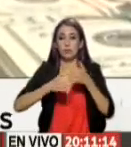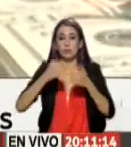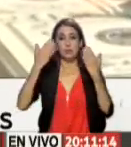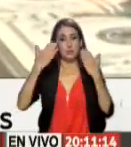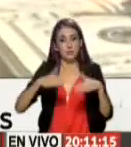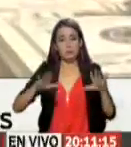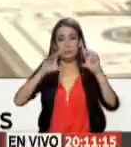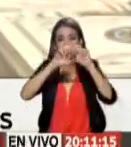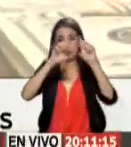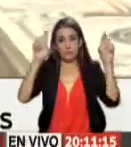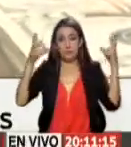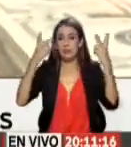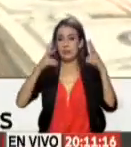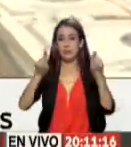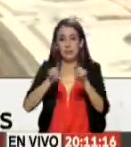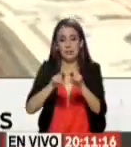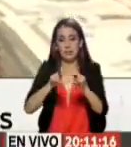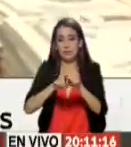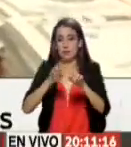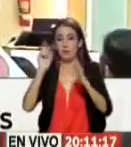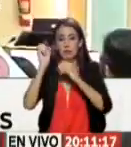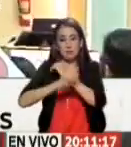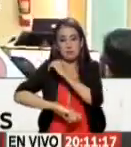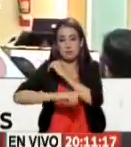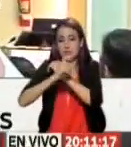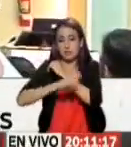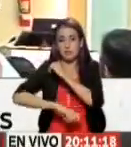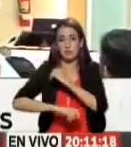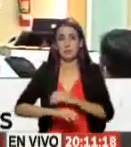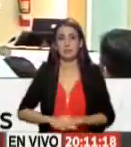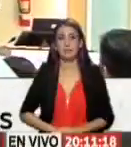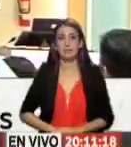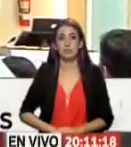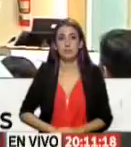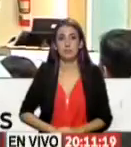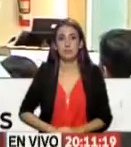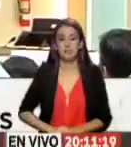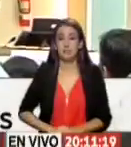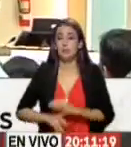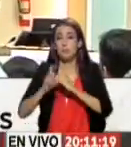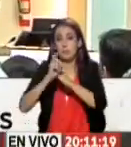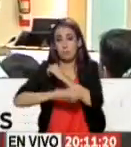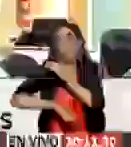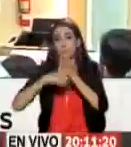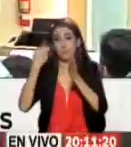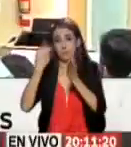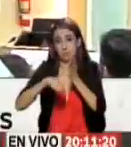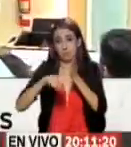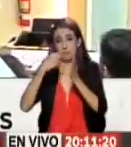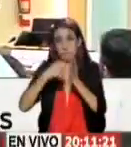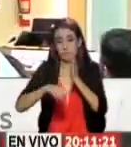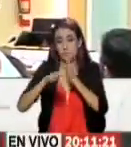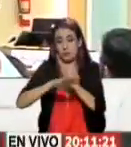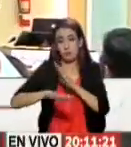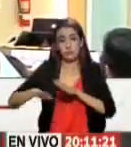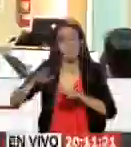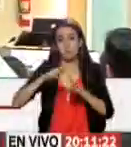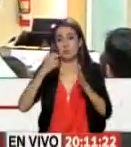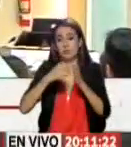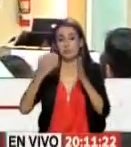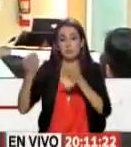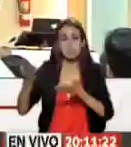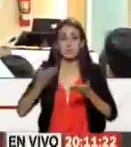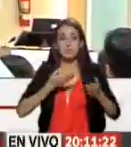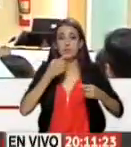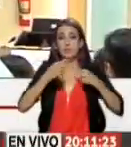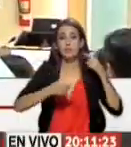de Compañías también señala sanciones. Como afectación del CCO, como multas también correspondientes a aquellas